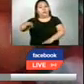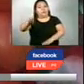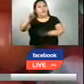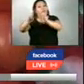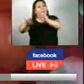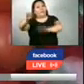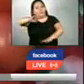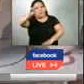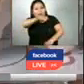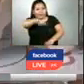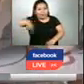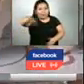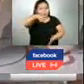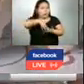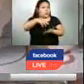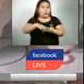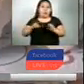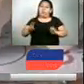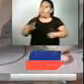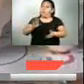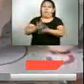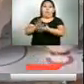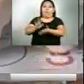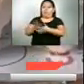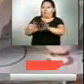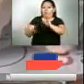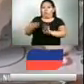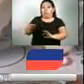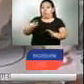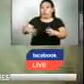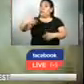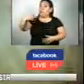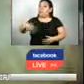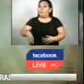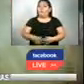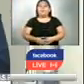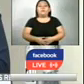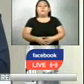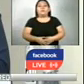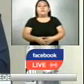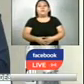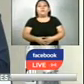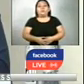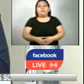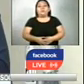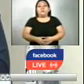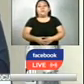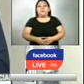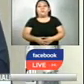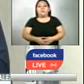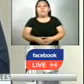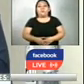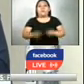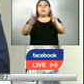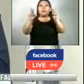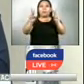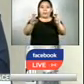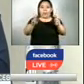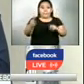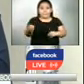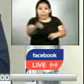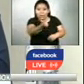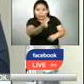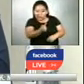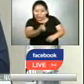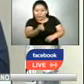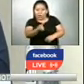46.6% de la población ha dejado de comprar alimentos debido al alza en los costos. En relación a si la población ha tenido